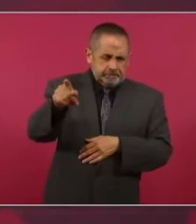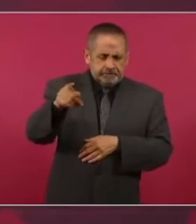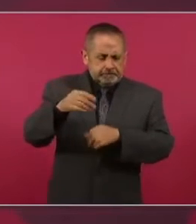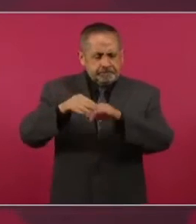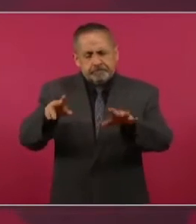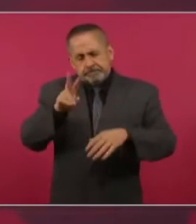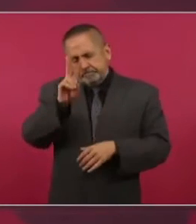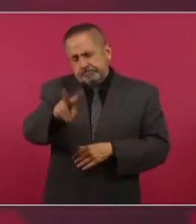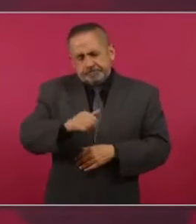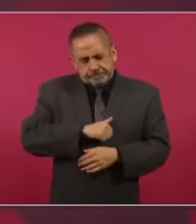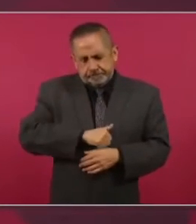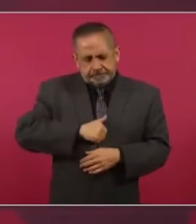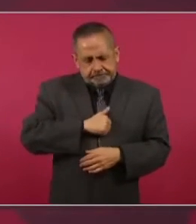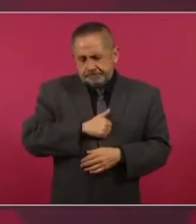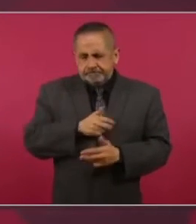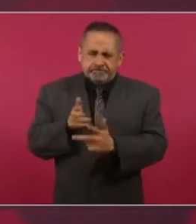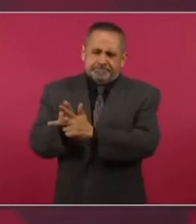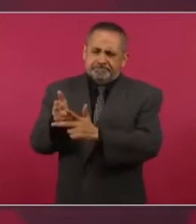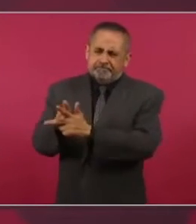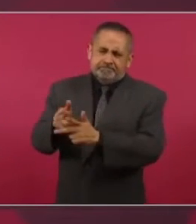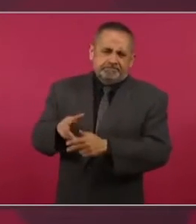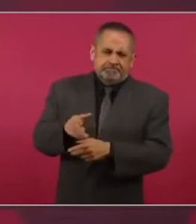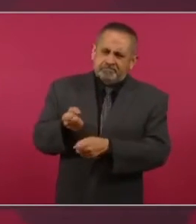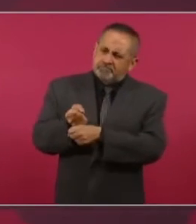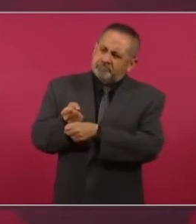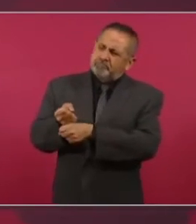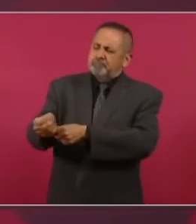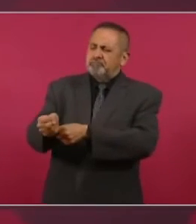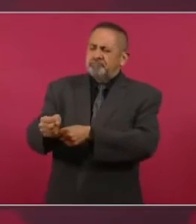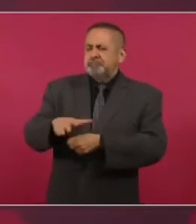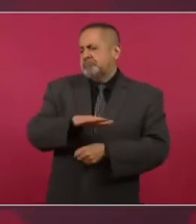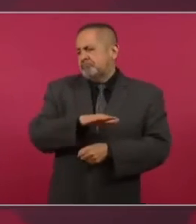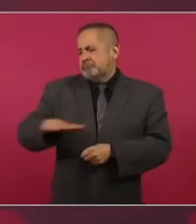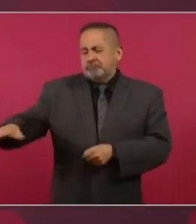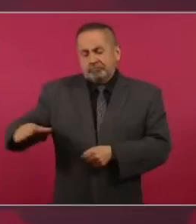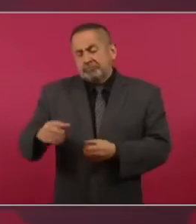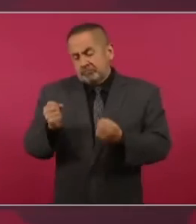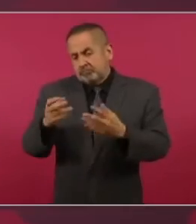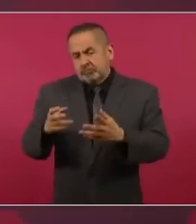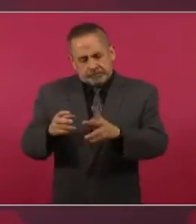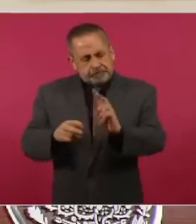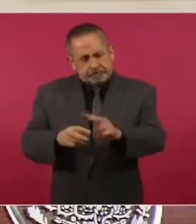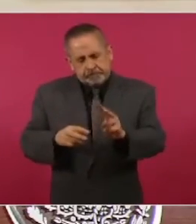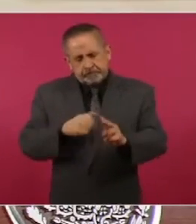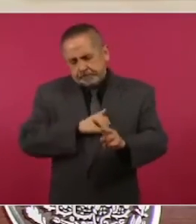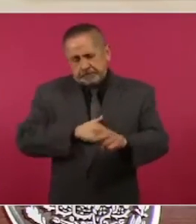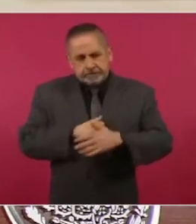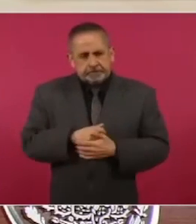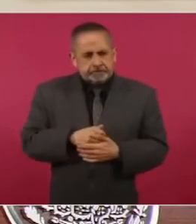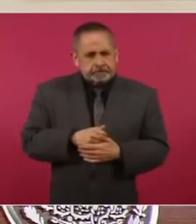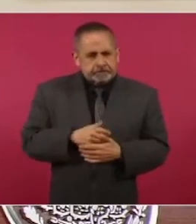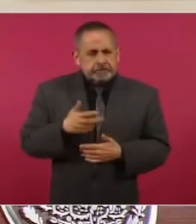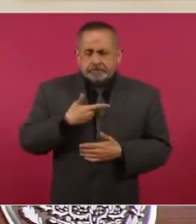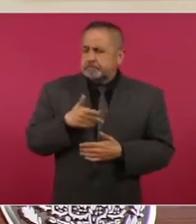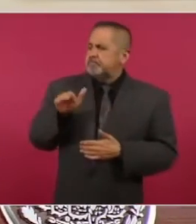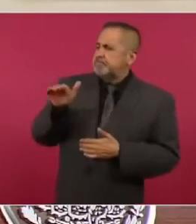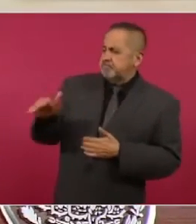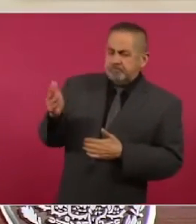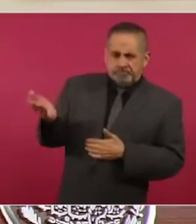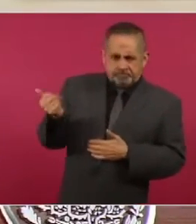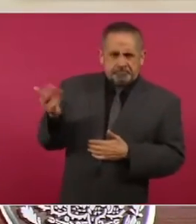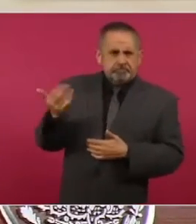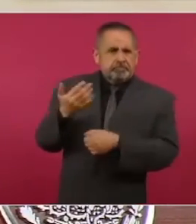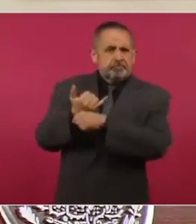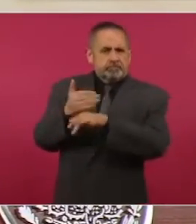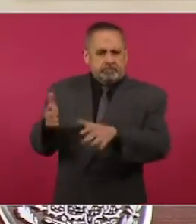lamentable hecho de represión, y vamos a pedir un